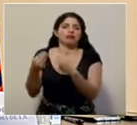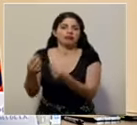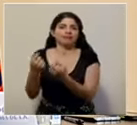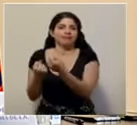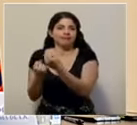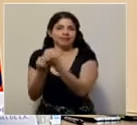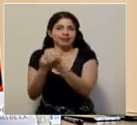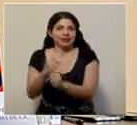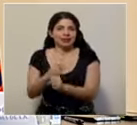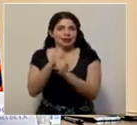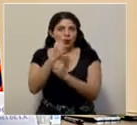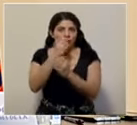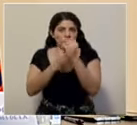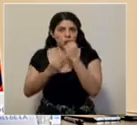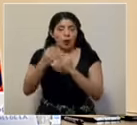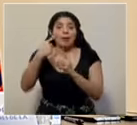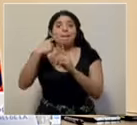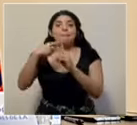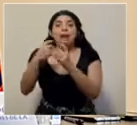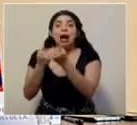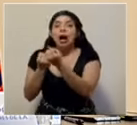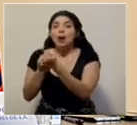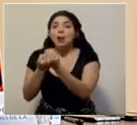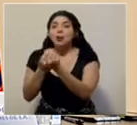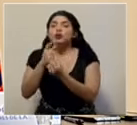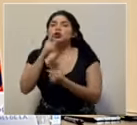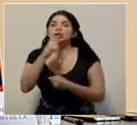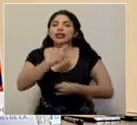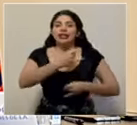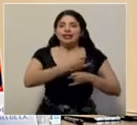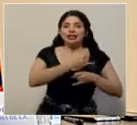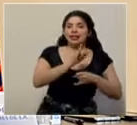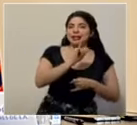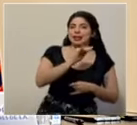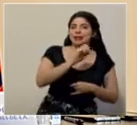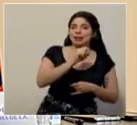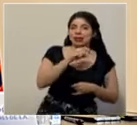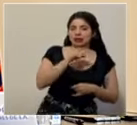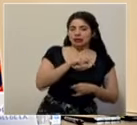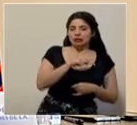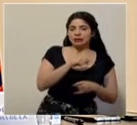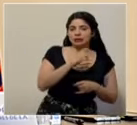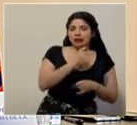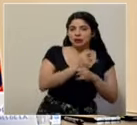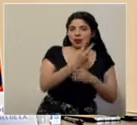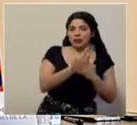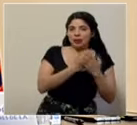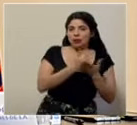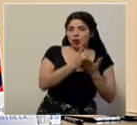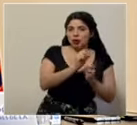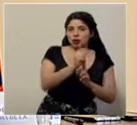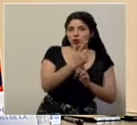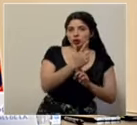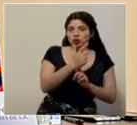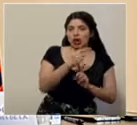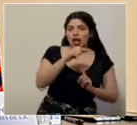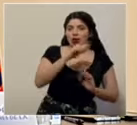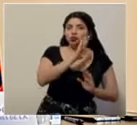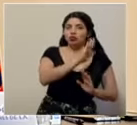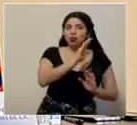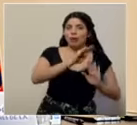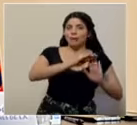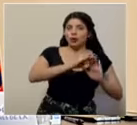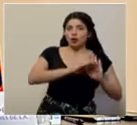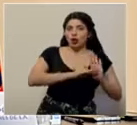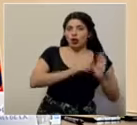para el apoyo que a través del Instituto Mixto de Ayuda Social, mediante un protocolo establecido por el IMAS, se